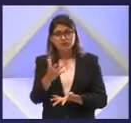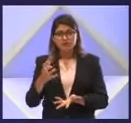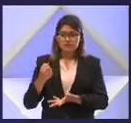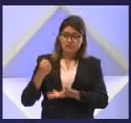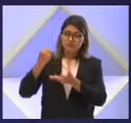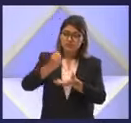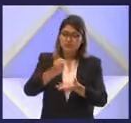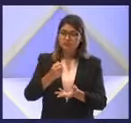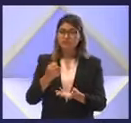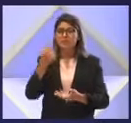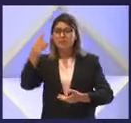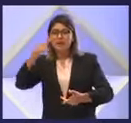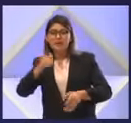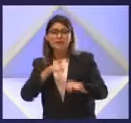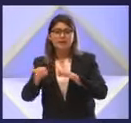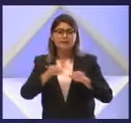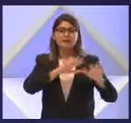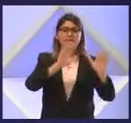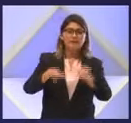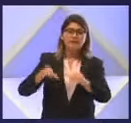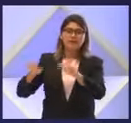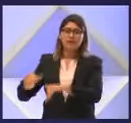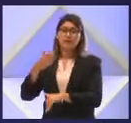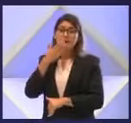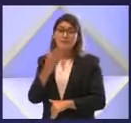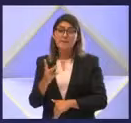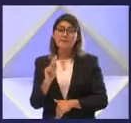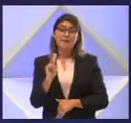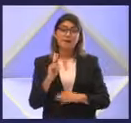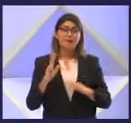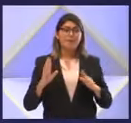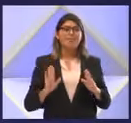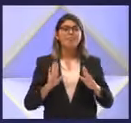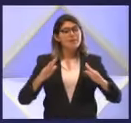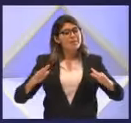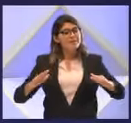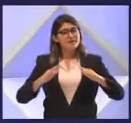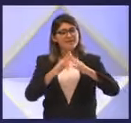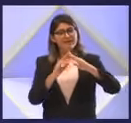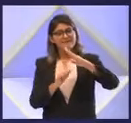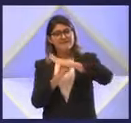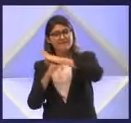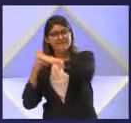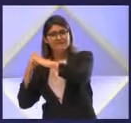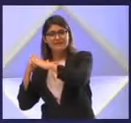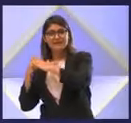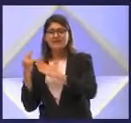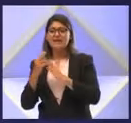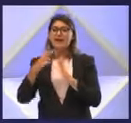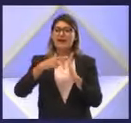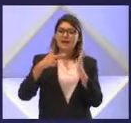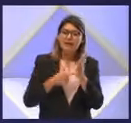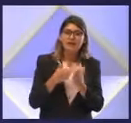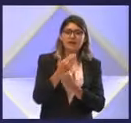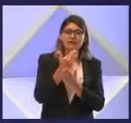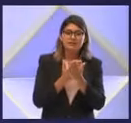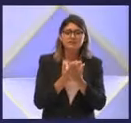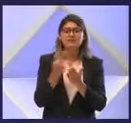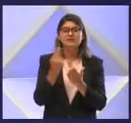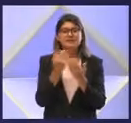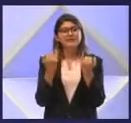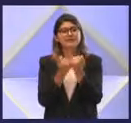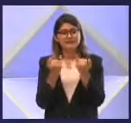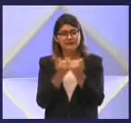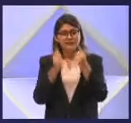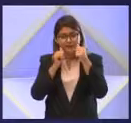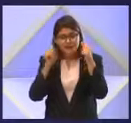empleos pero en la base de la pirámide volvemos a ver con políticas regulatorias también a las redes